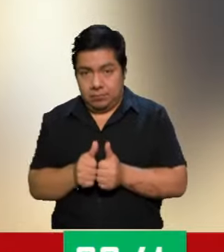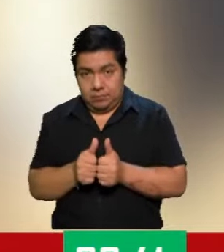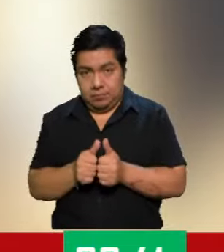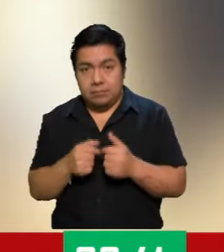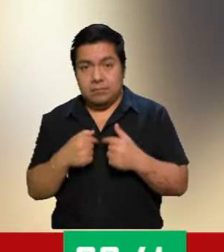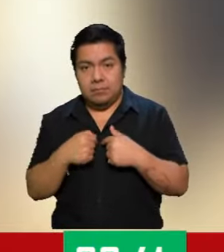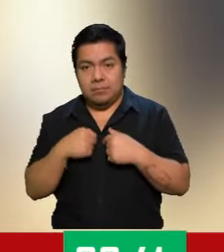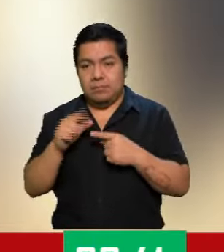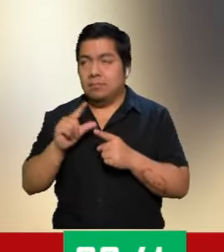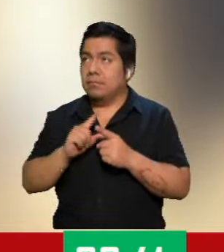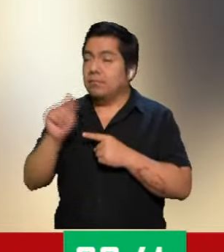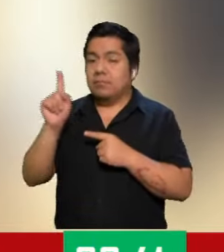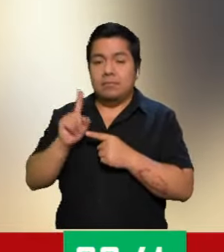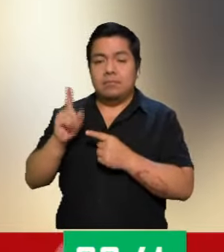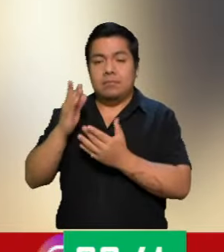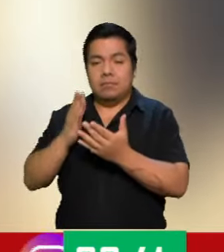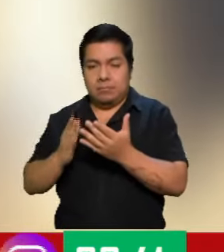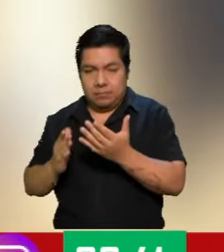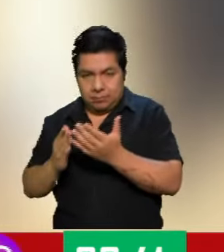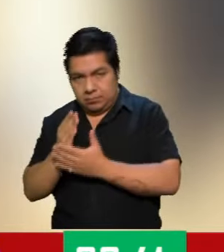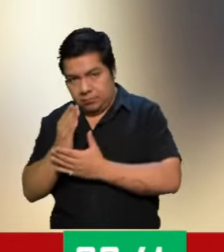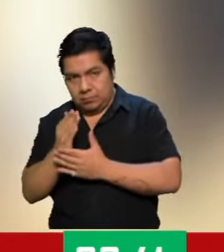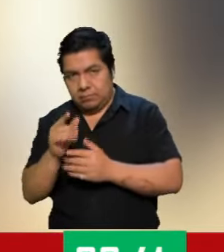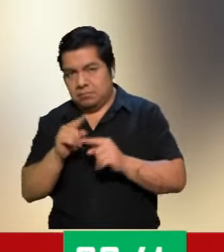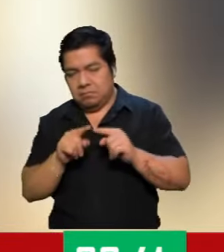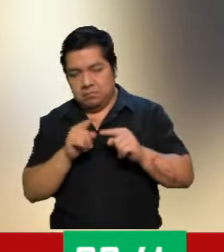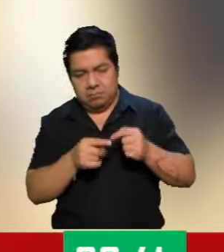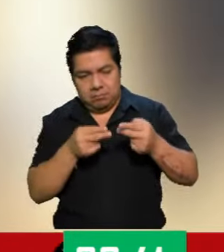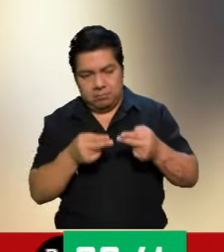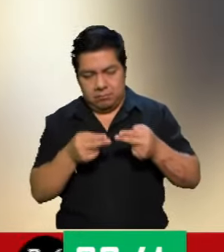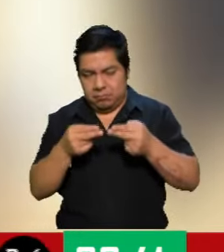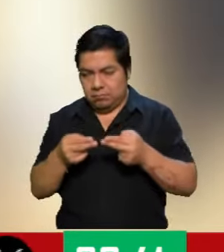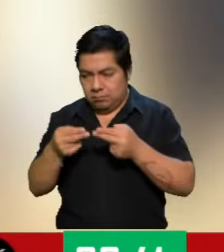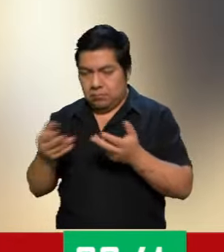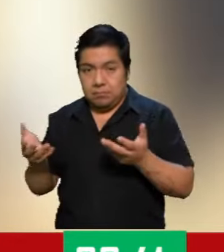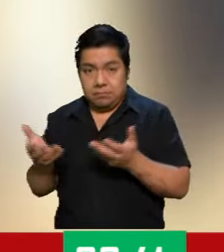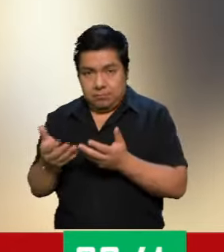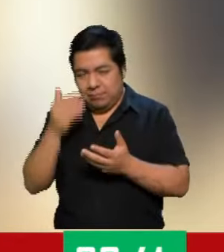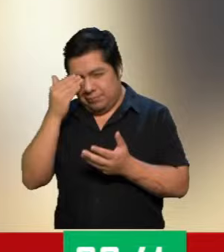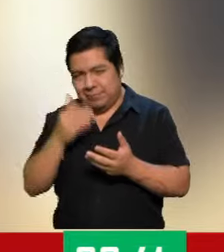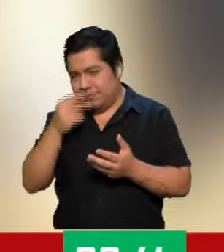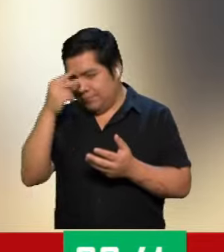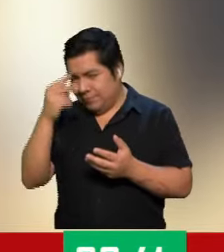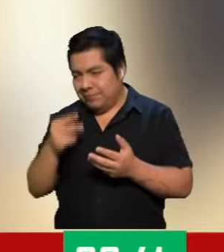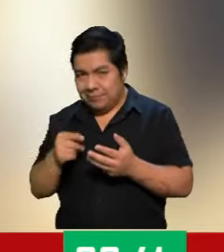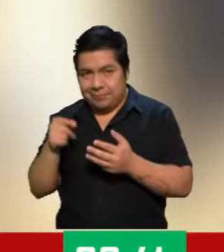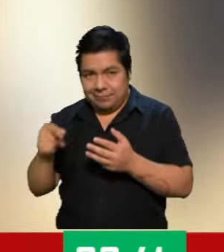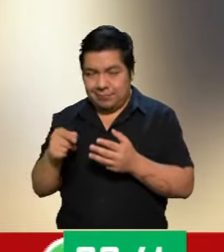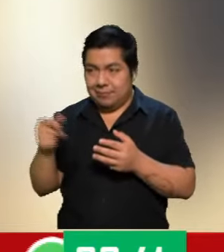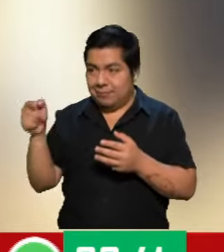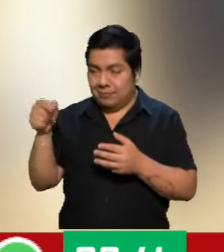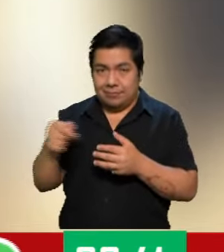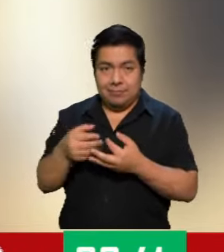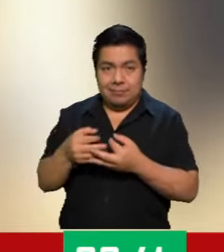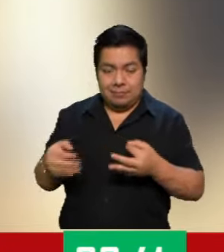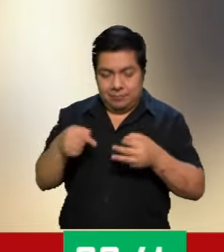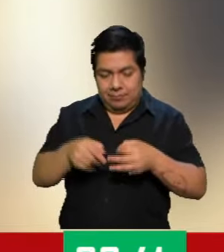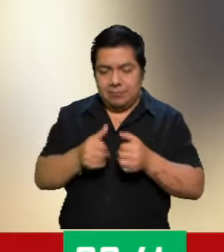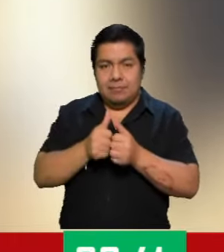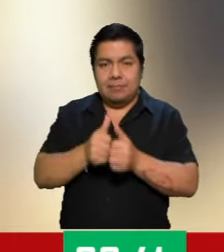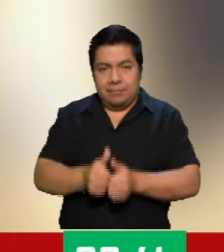de conquistador para hacer negocios, ¿ok? Tiene que estar, los mexicanos tienen que quedarse en la tierra para